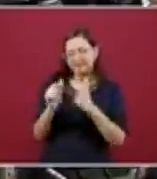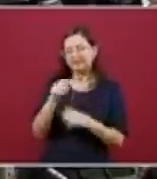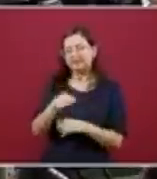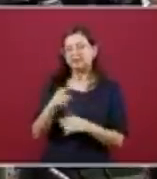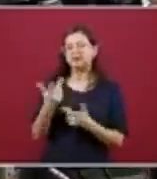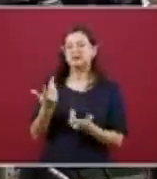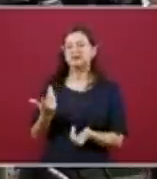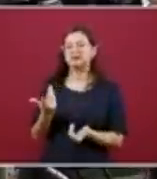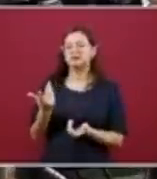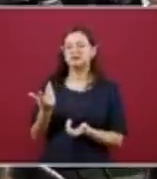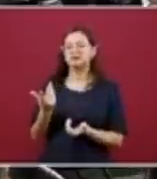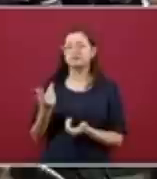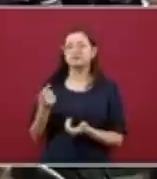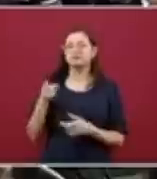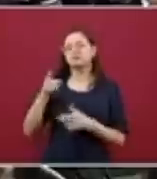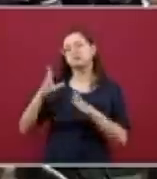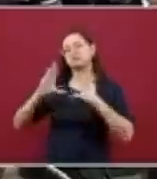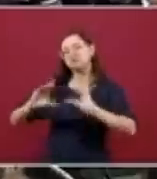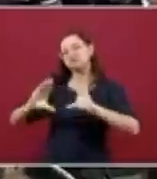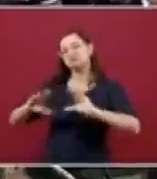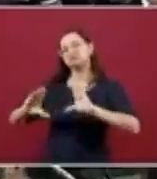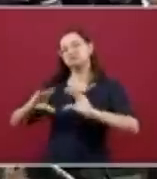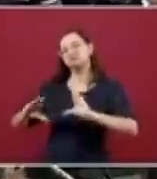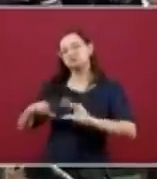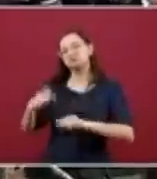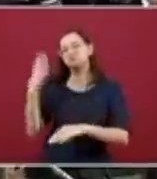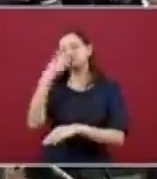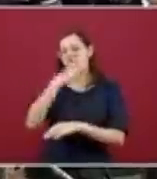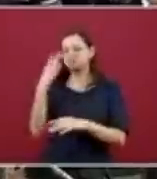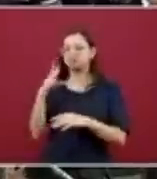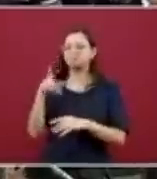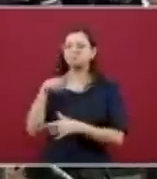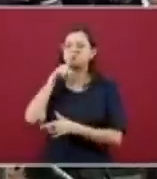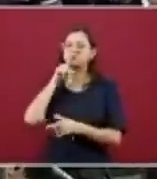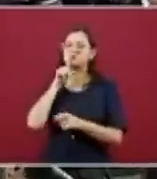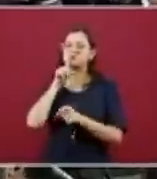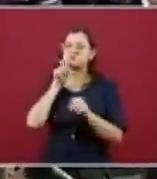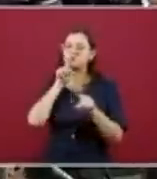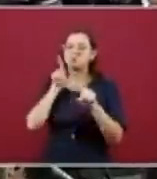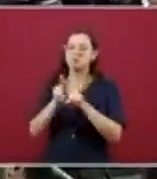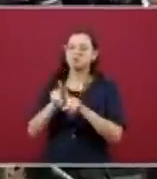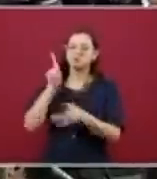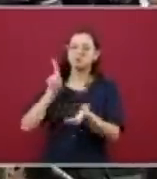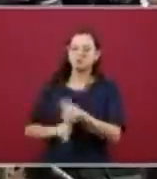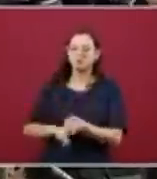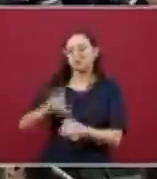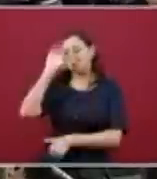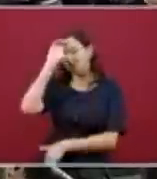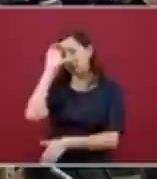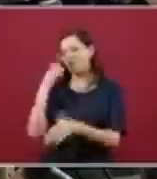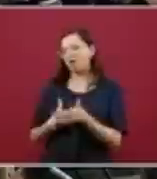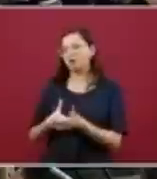de la evangelización, la construcción de un templo católico,